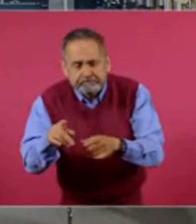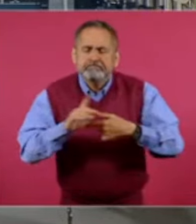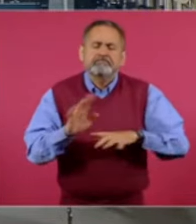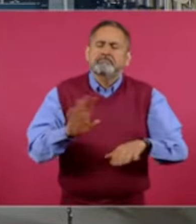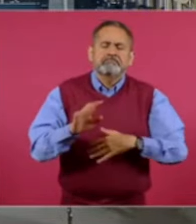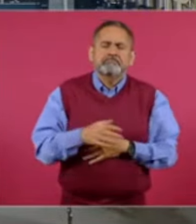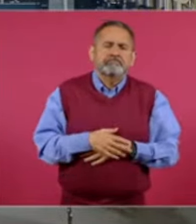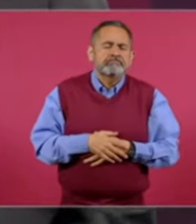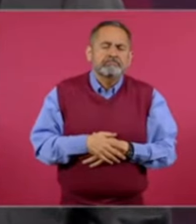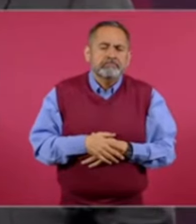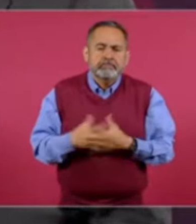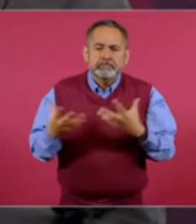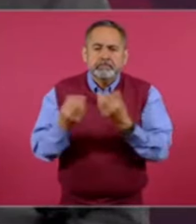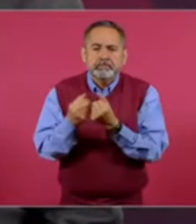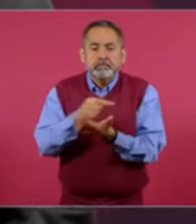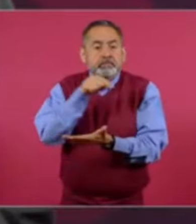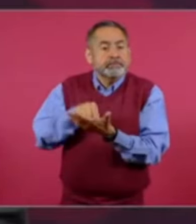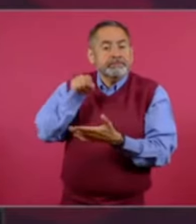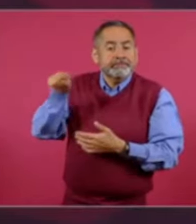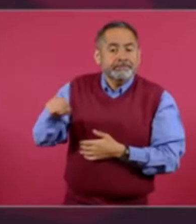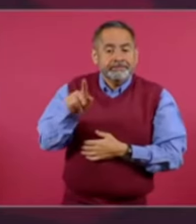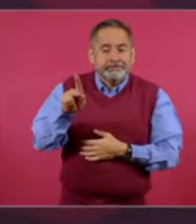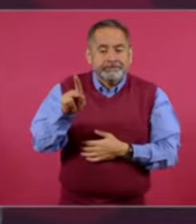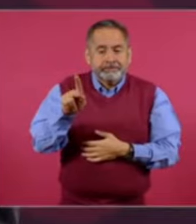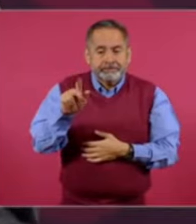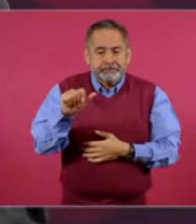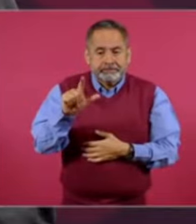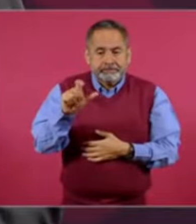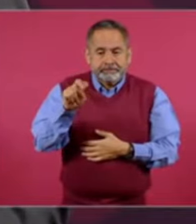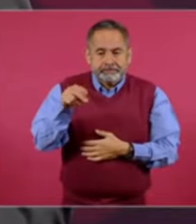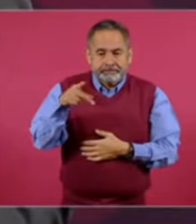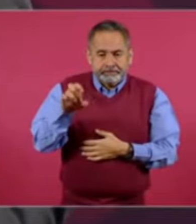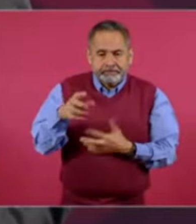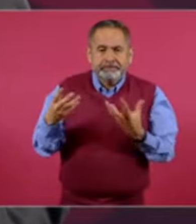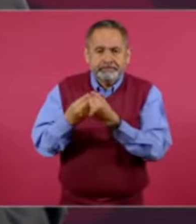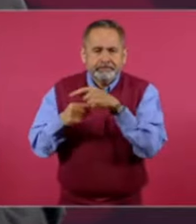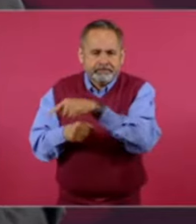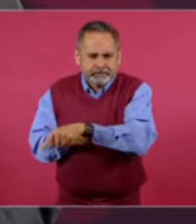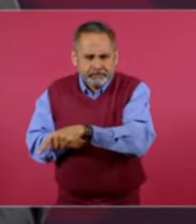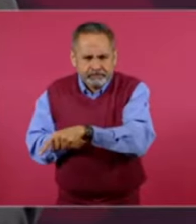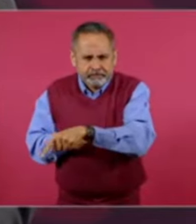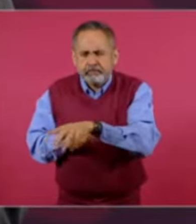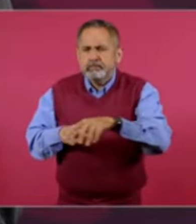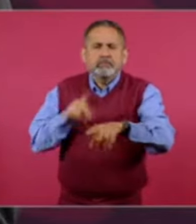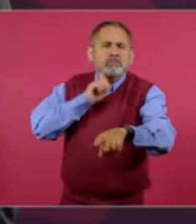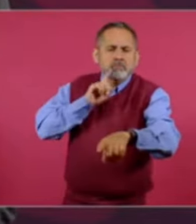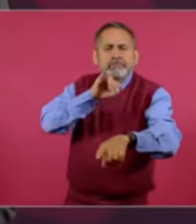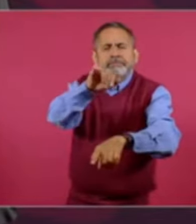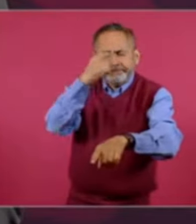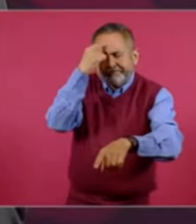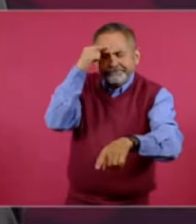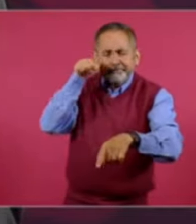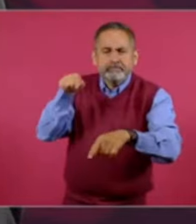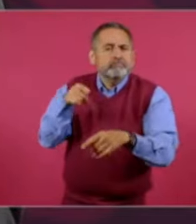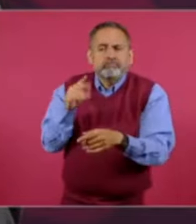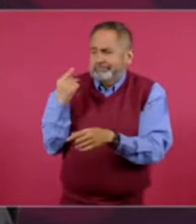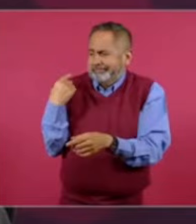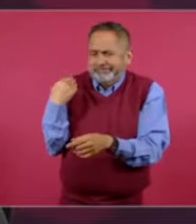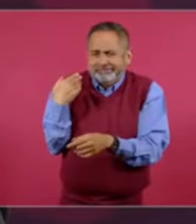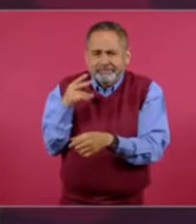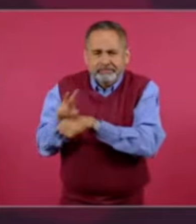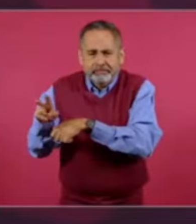reunimos en Palenque. Sí, claro, en la convención, pero a lo que me refiero es en el ambiente electoral allá en Venezuela. Hubo